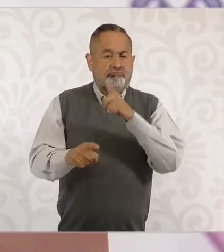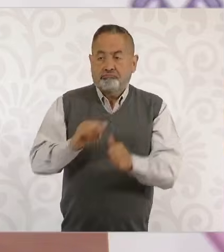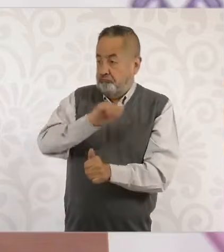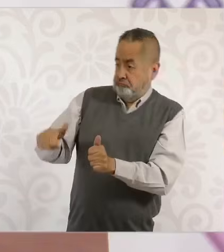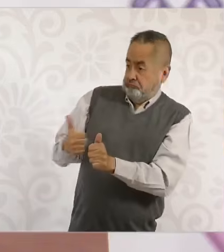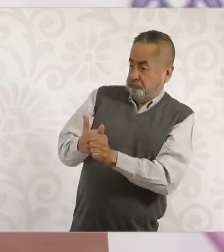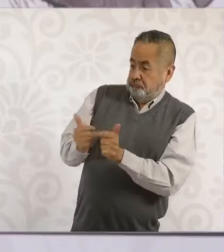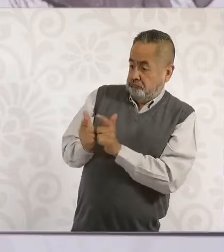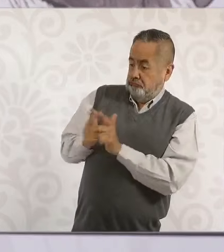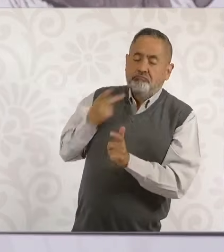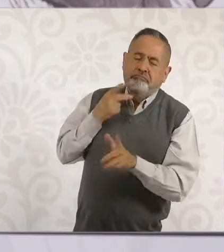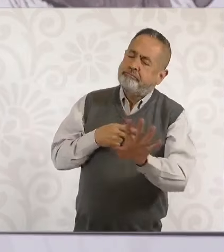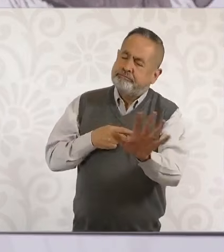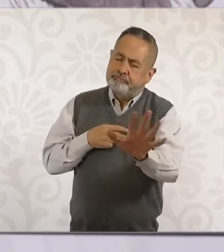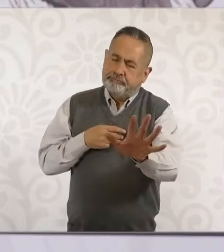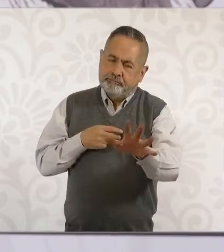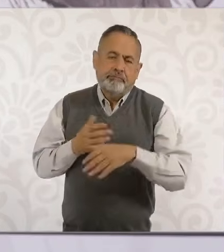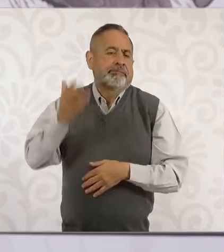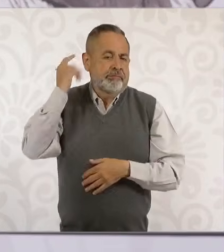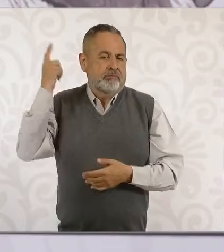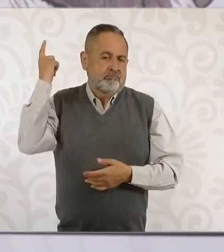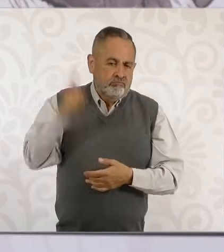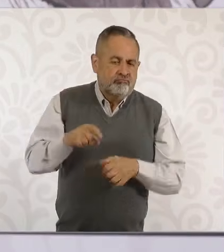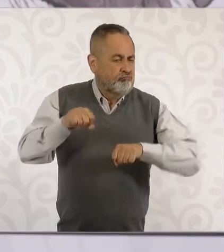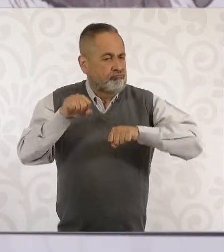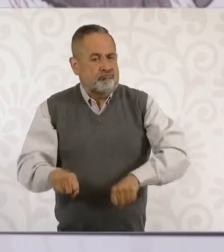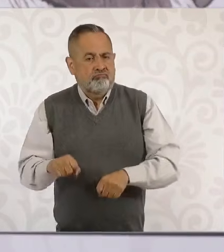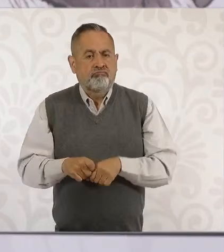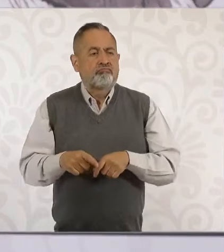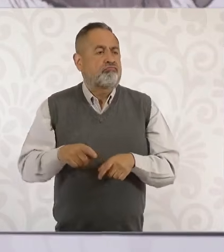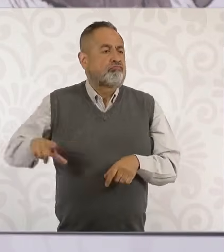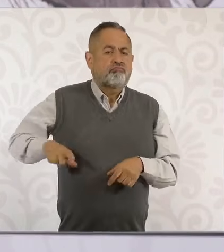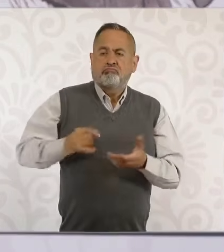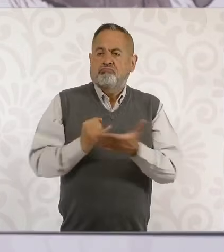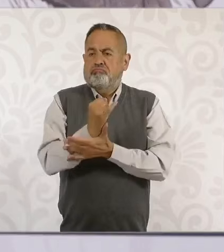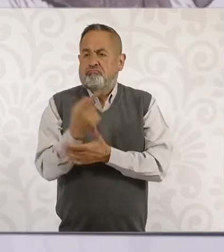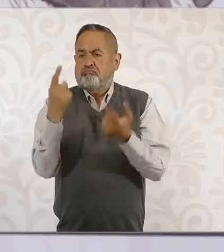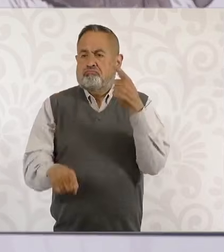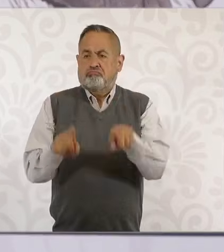Más partido de Estado era un partido autoritario, un Estado autoritario,